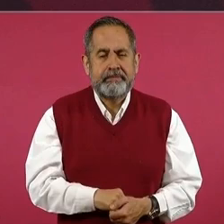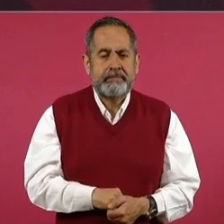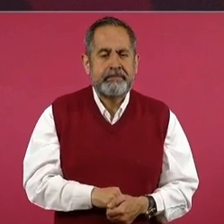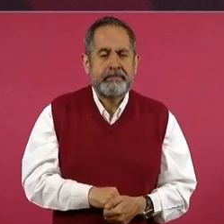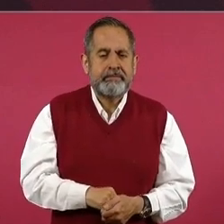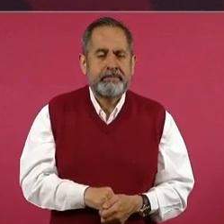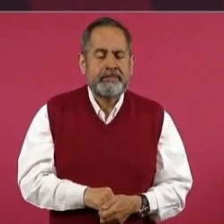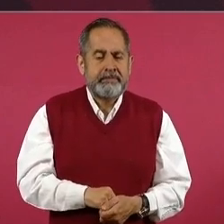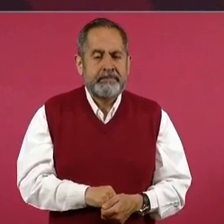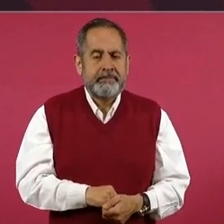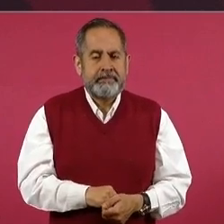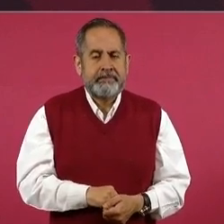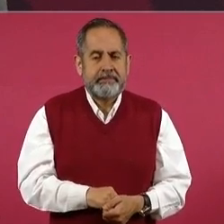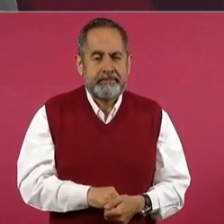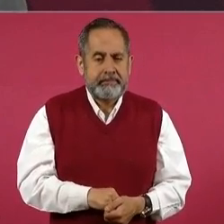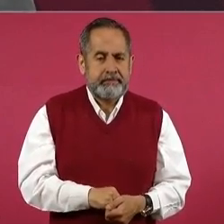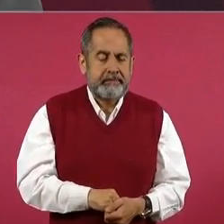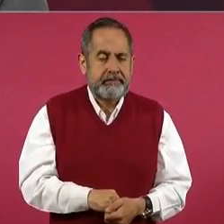estaba